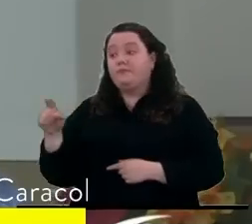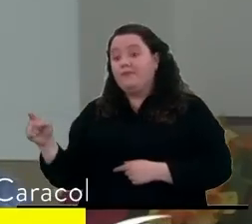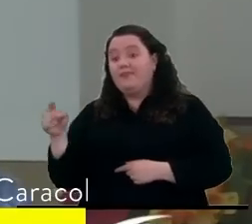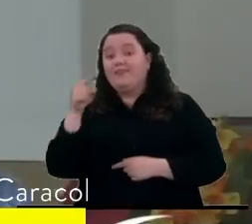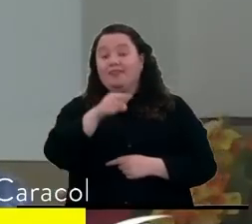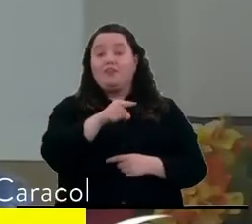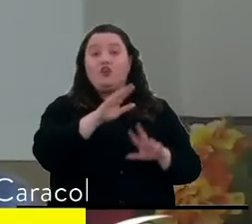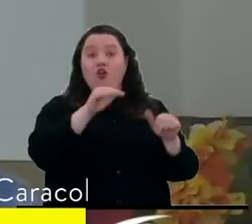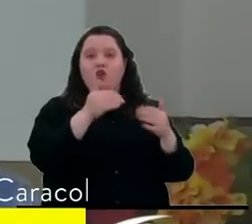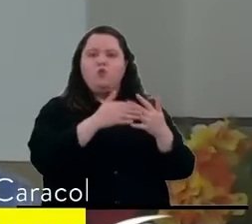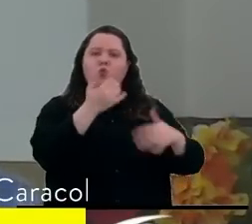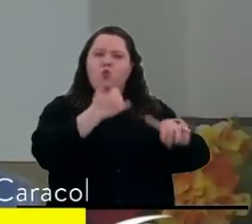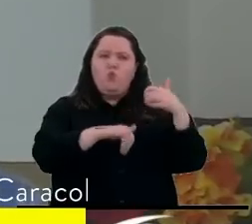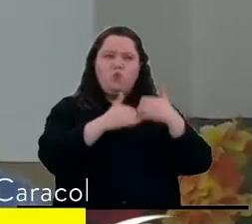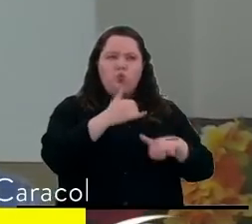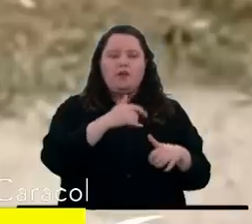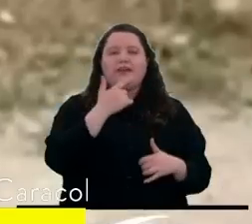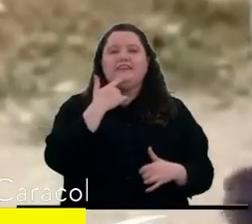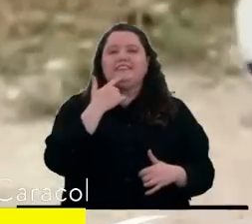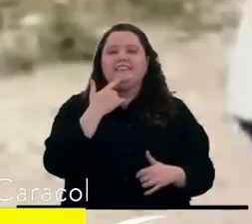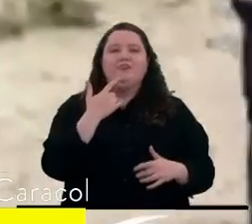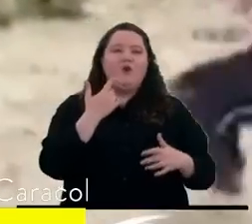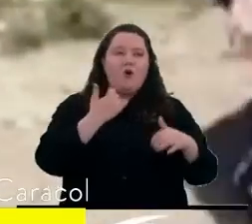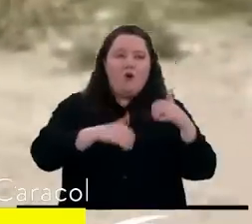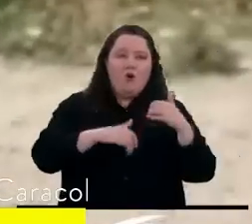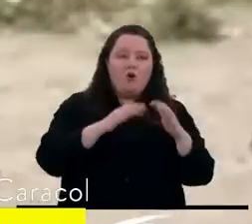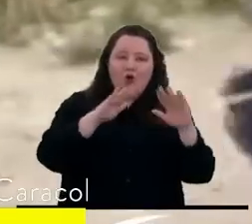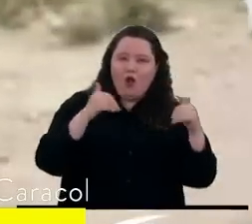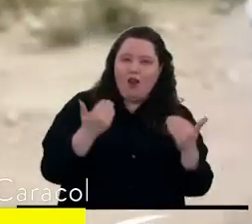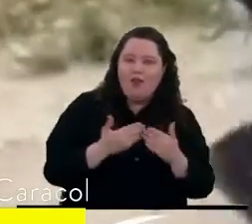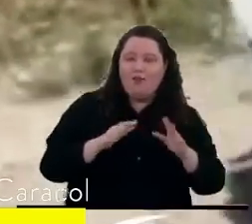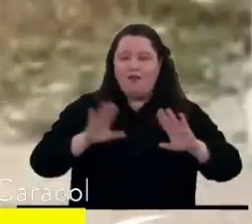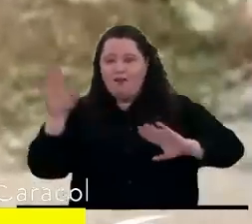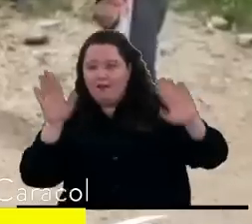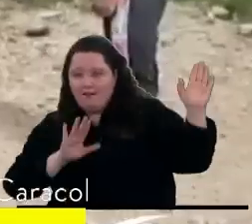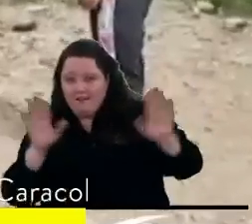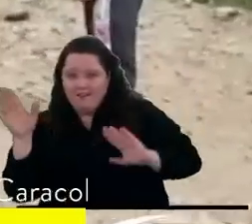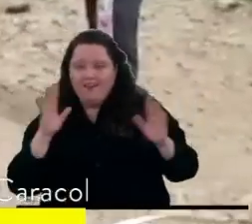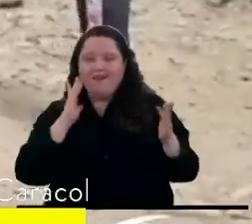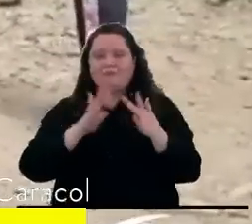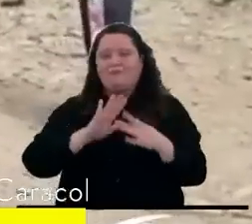juega, él es que es el tapador del colegio, o sea, el arquero.